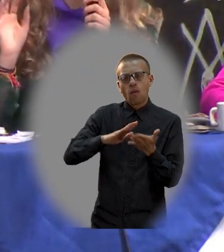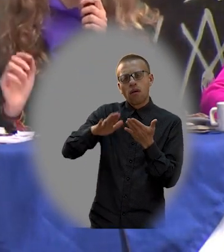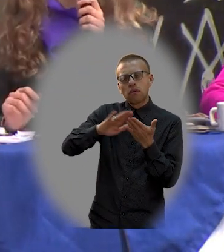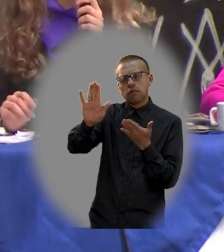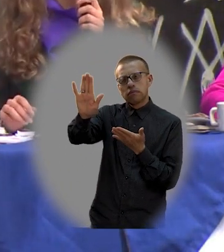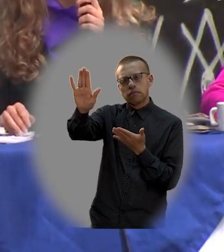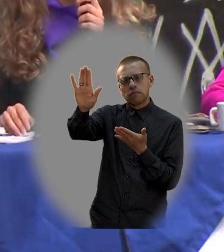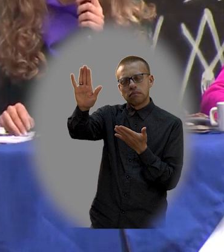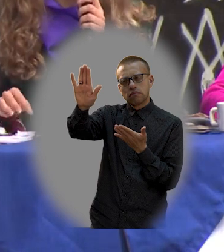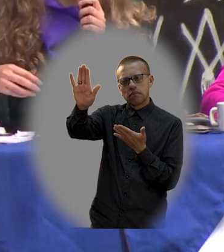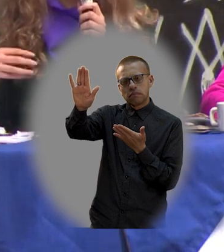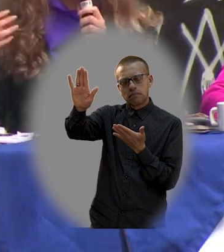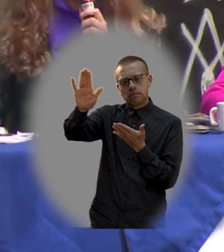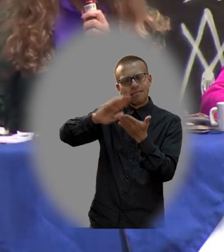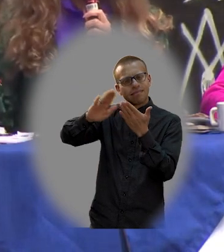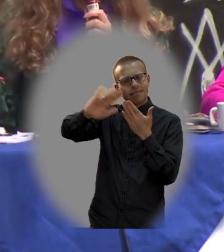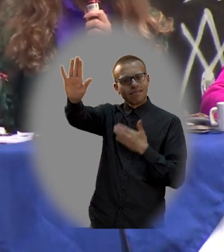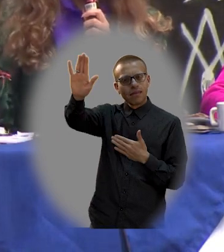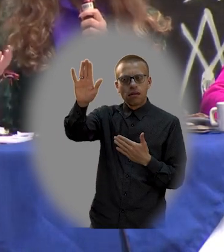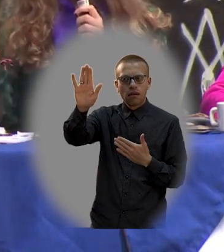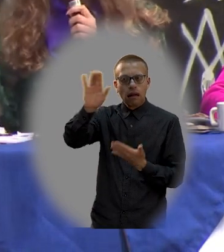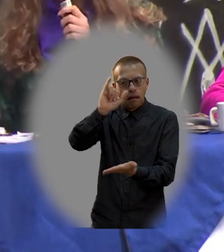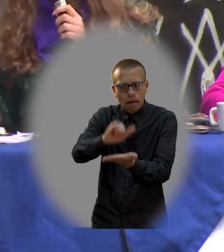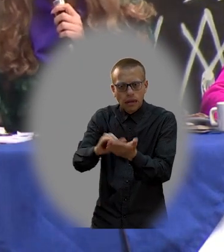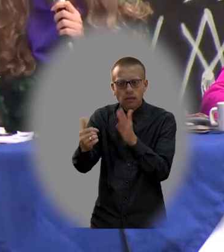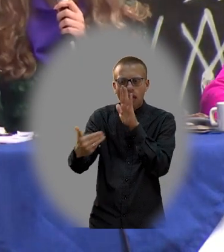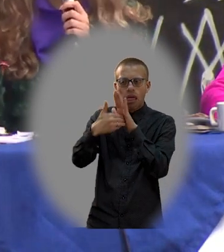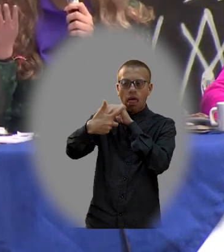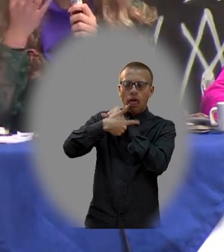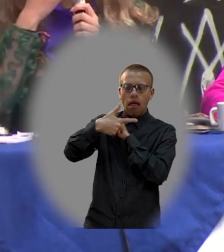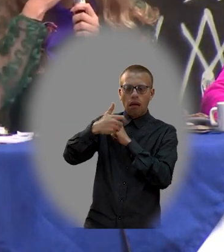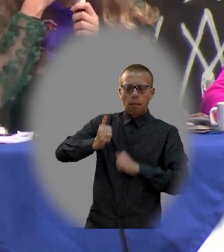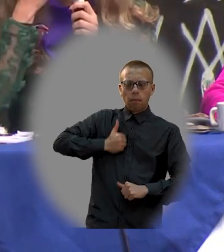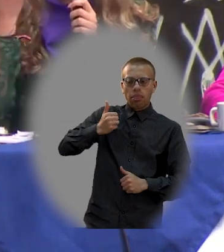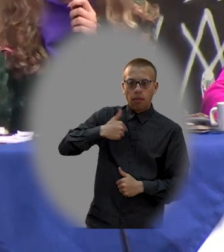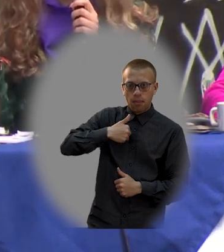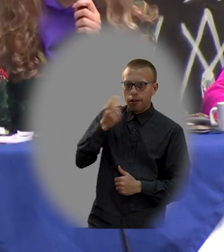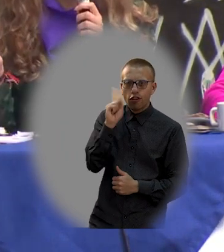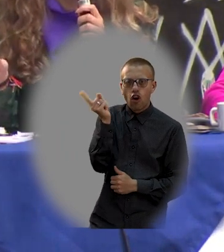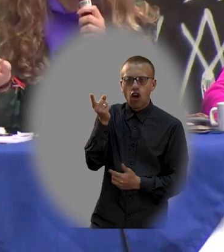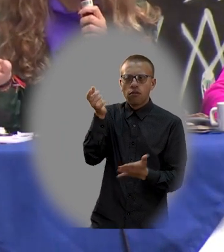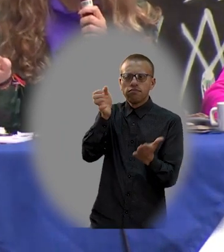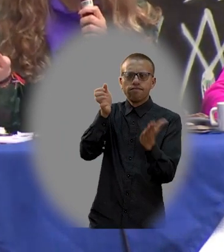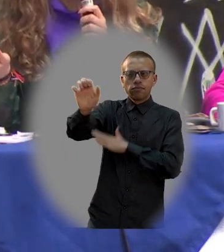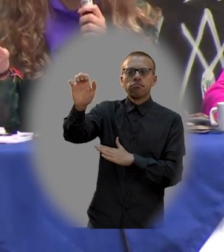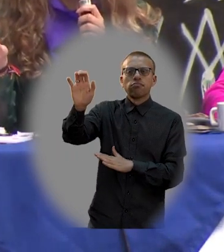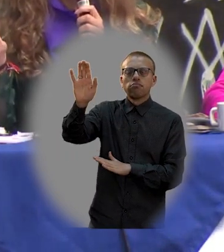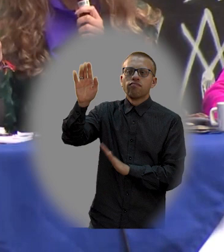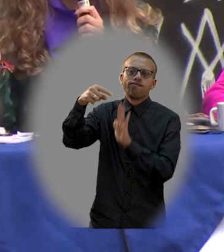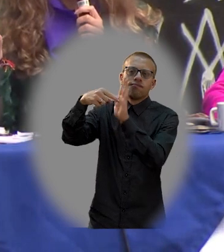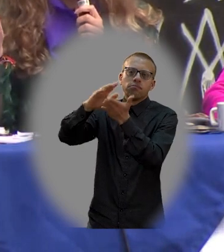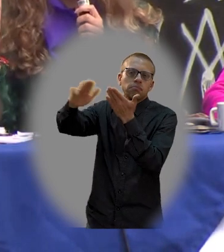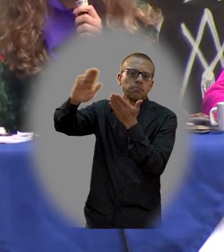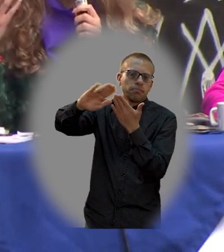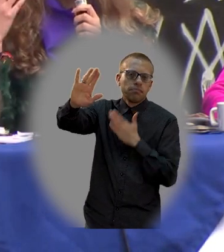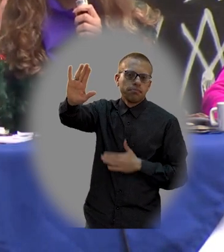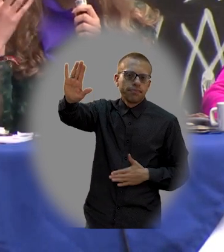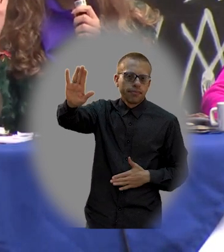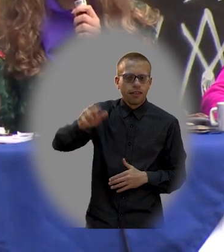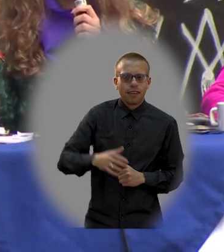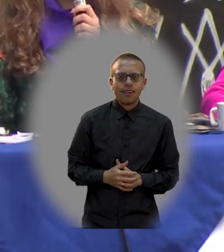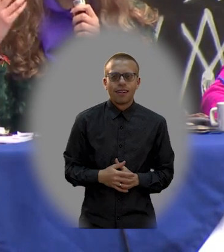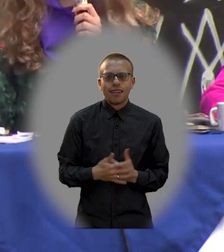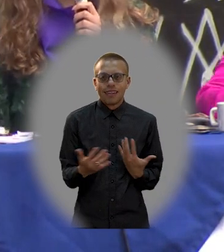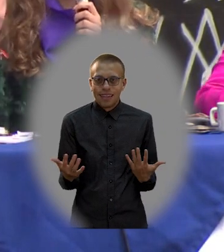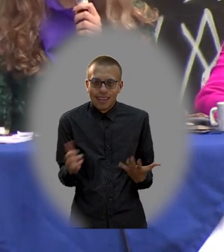montón de violencias. Así como la educación sexual integral, como decía Leider, recoge derechos pues